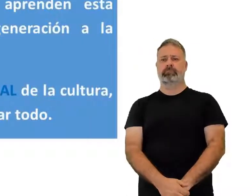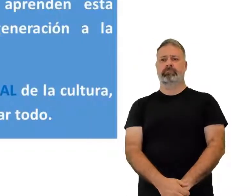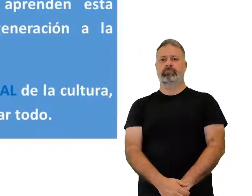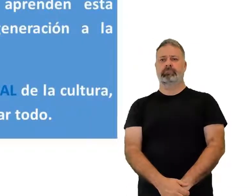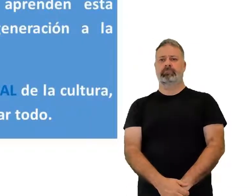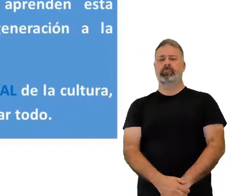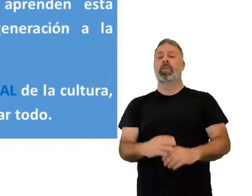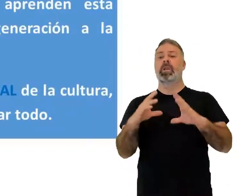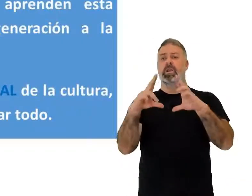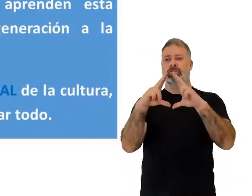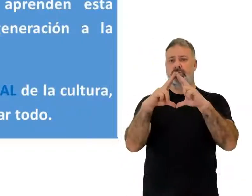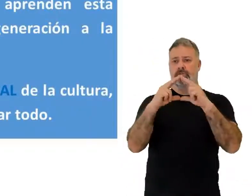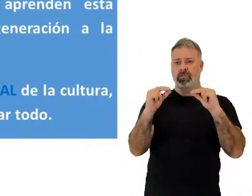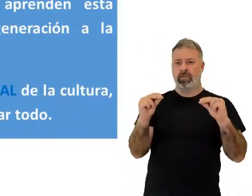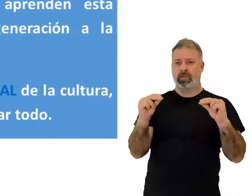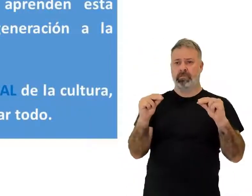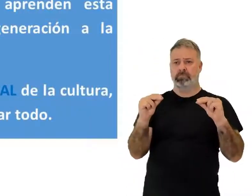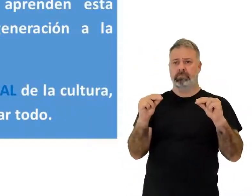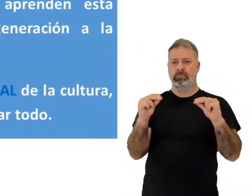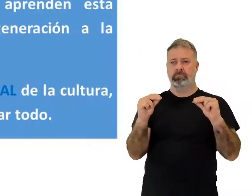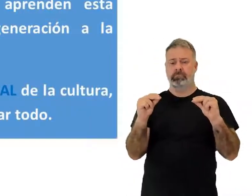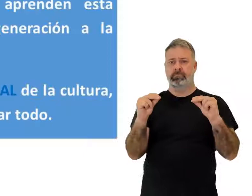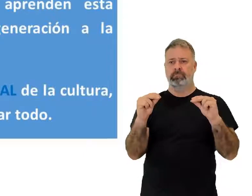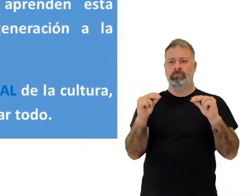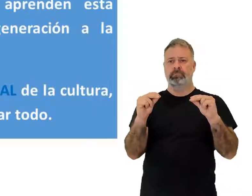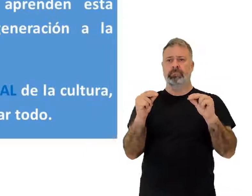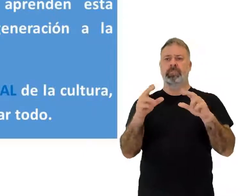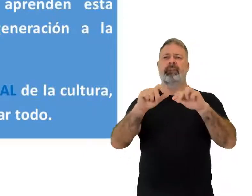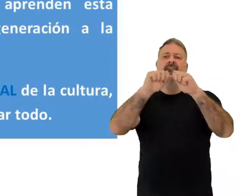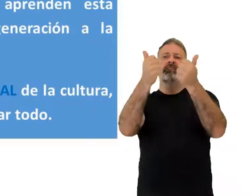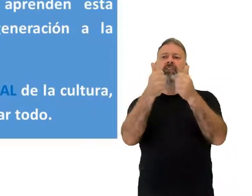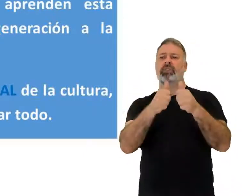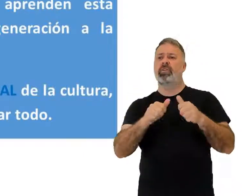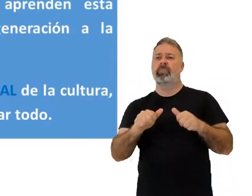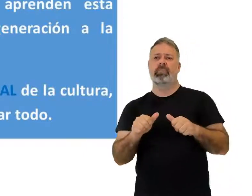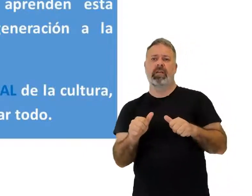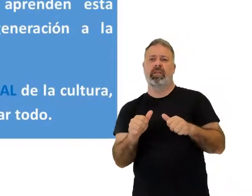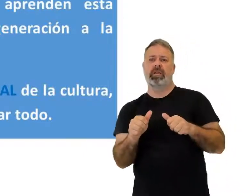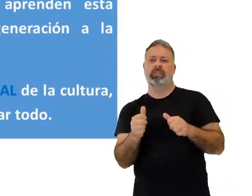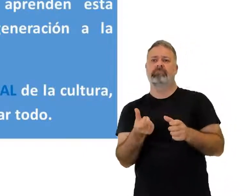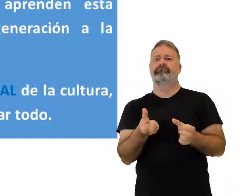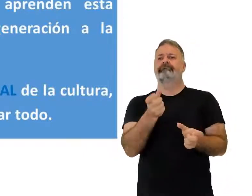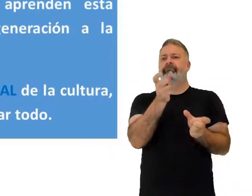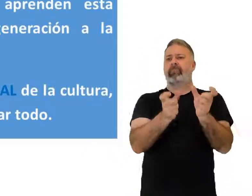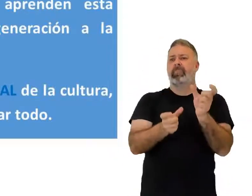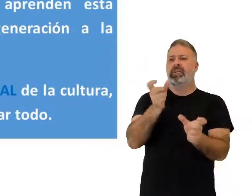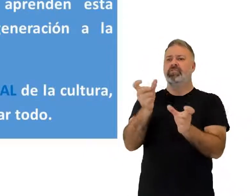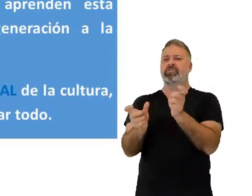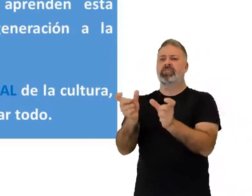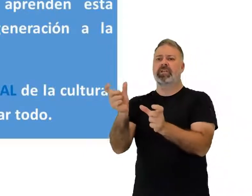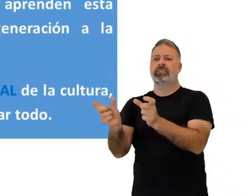Una sociedad está formada por personas